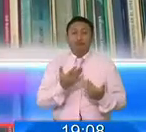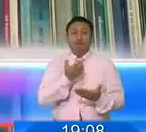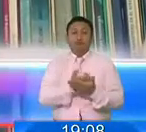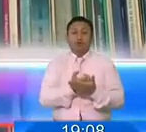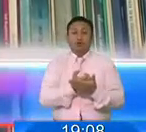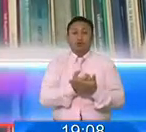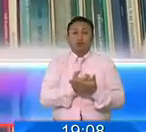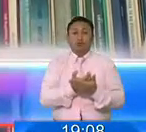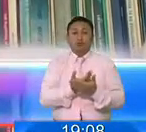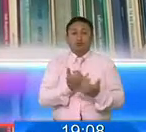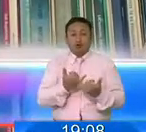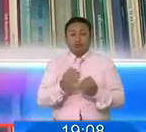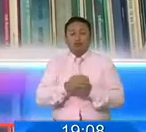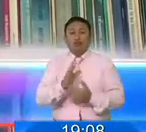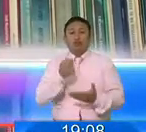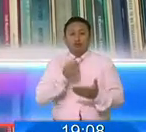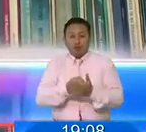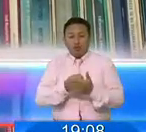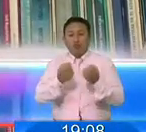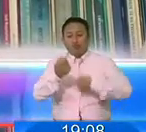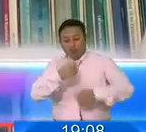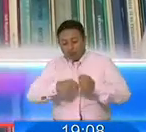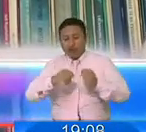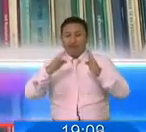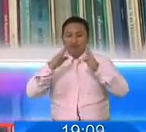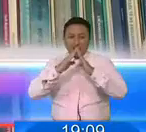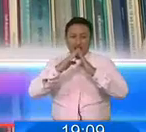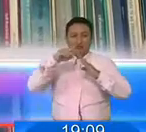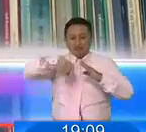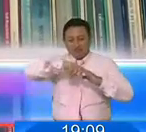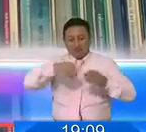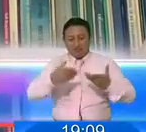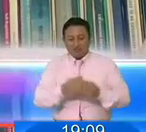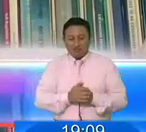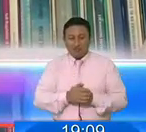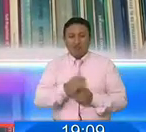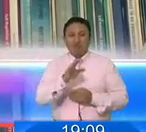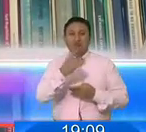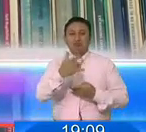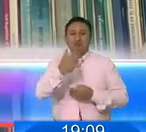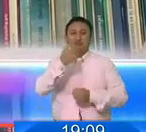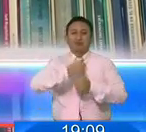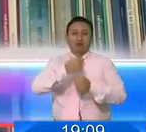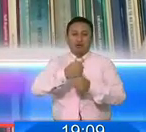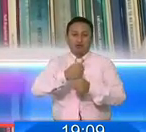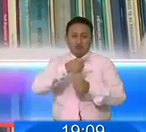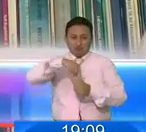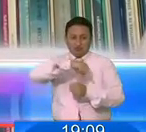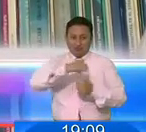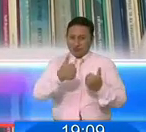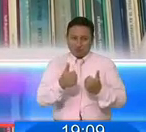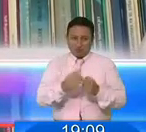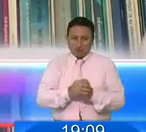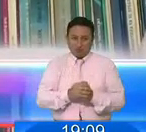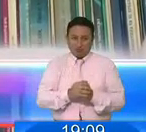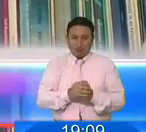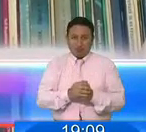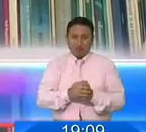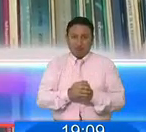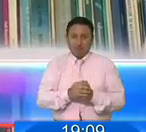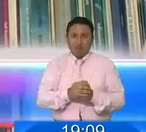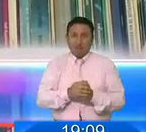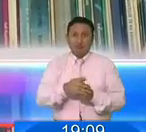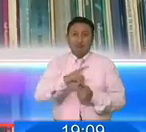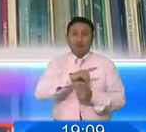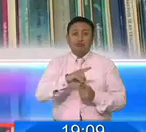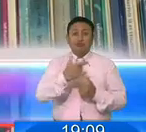y de la demanda de los hogares y los indicadores del mercado laboral que no son que no son favorables todavía no habría que esperar un